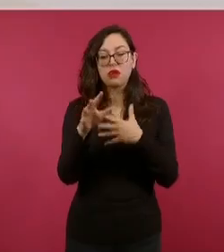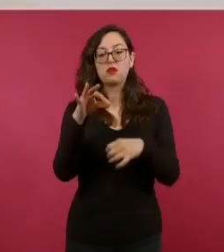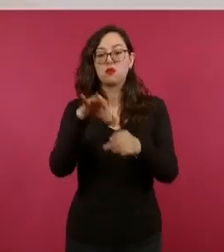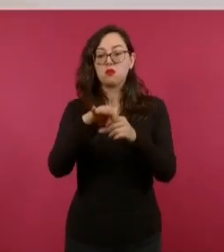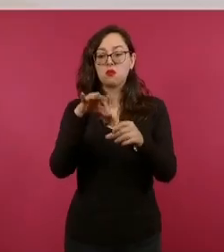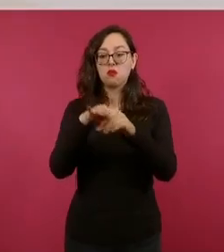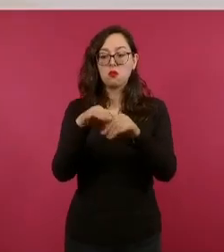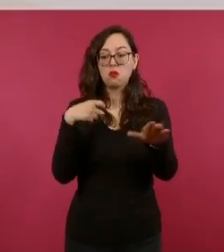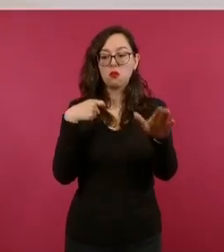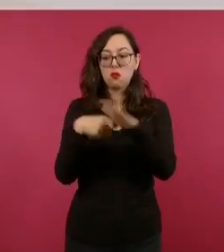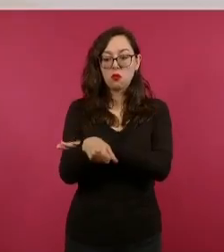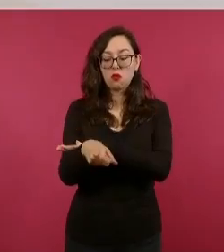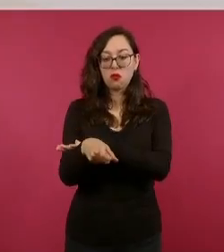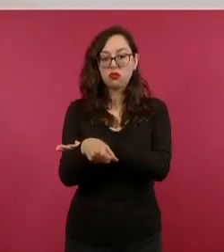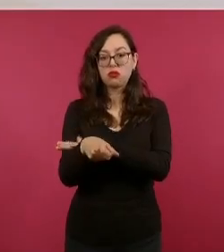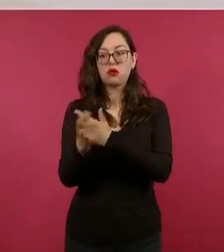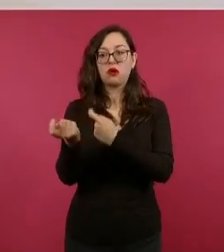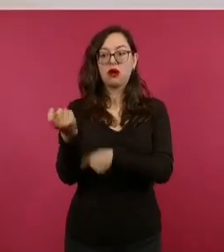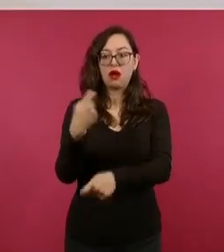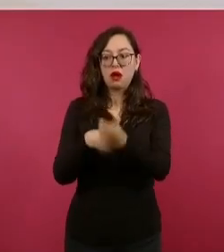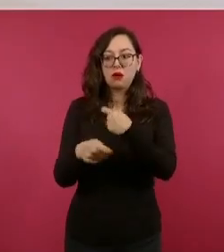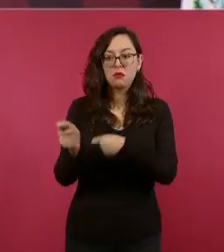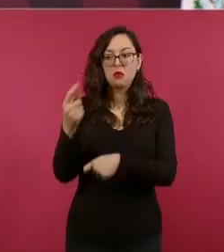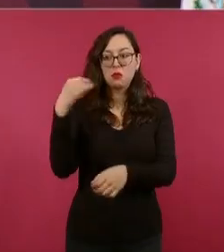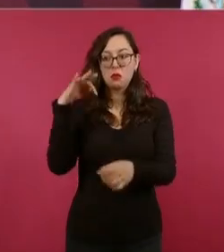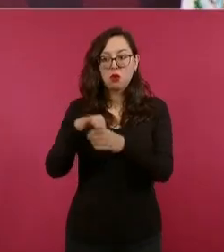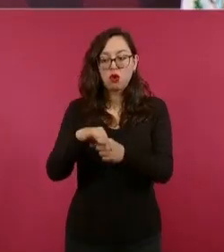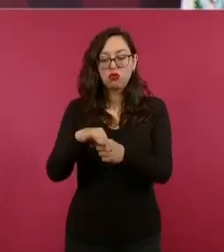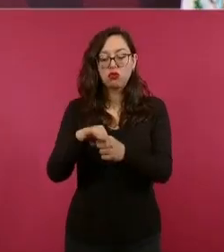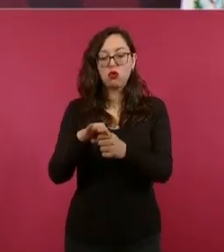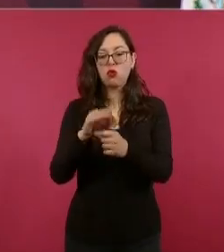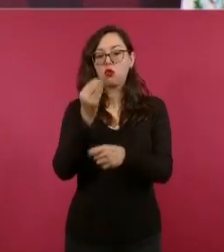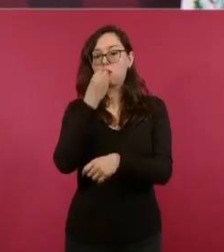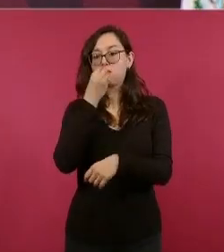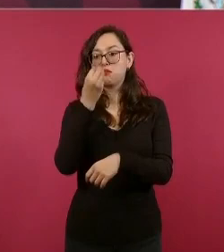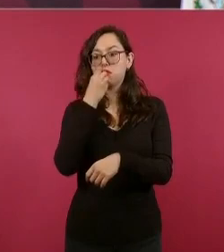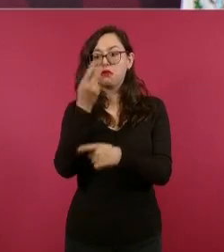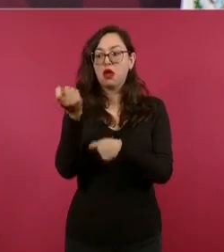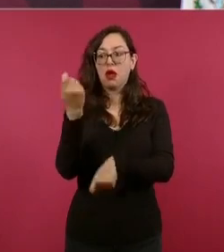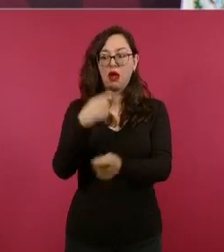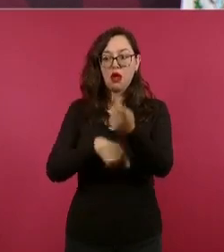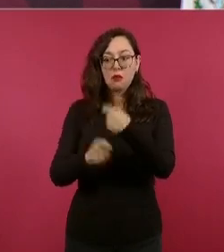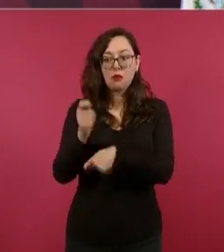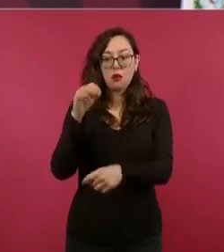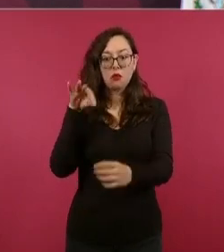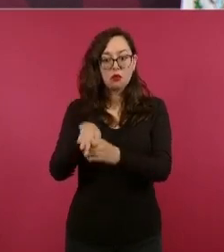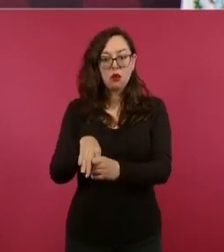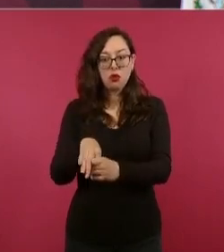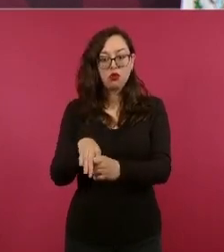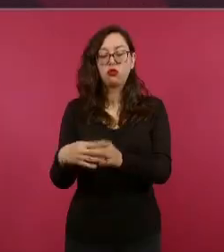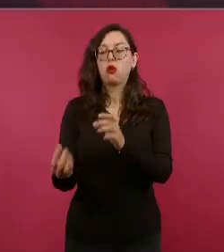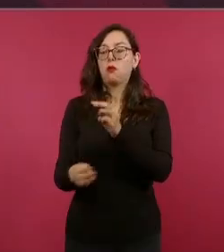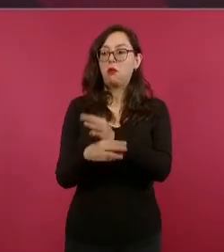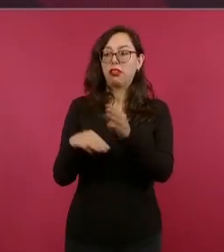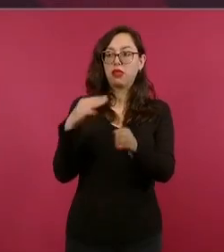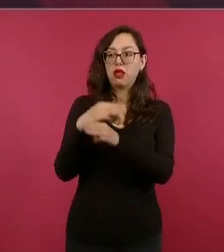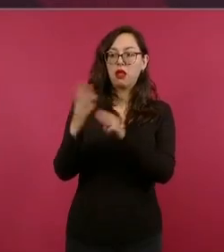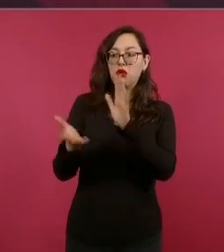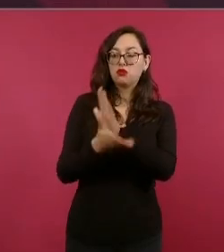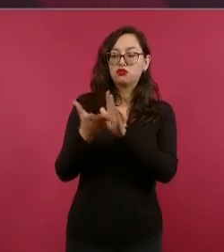la entrega de migajas a cambio de los votos, la entrega de despensas, de materiales de